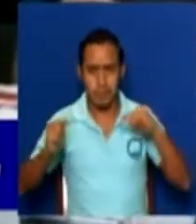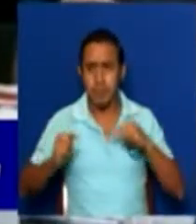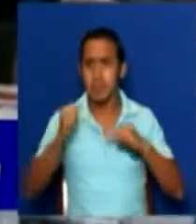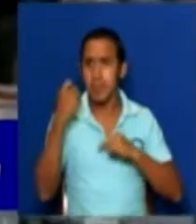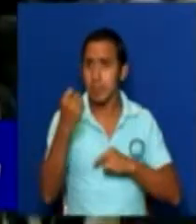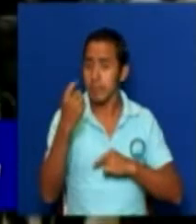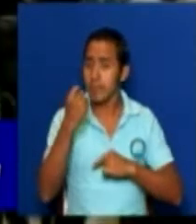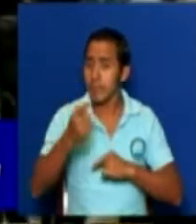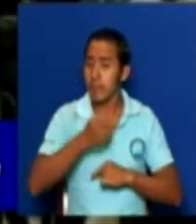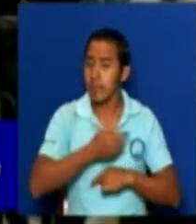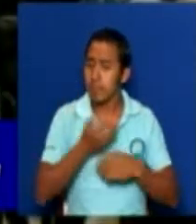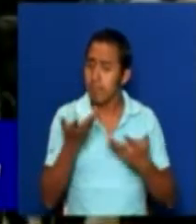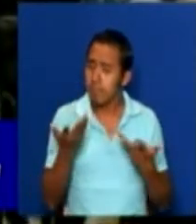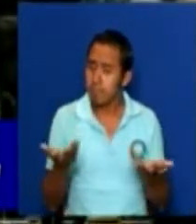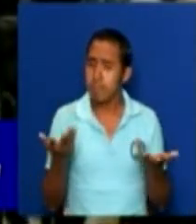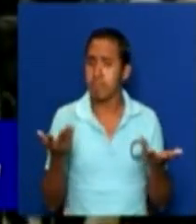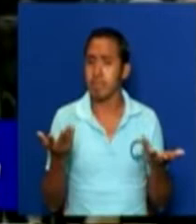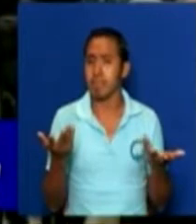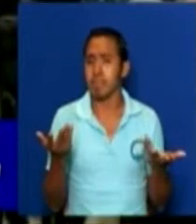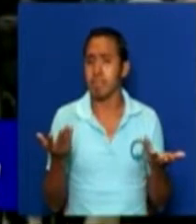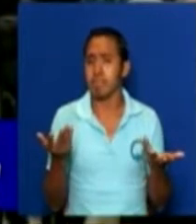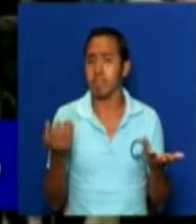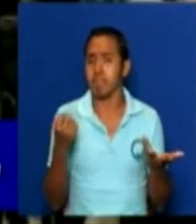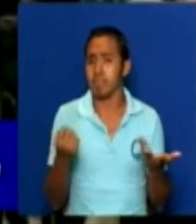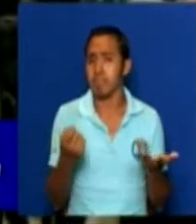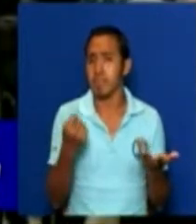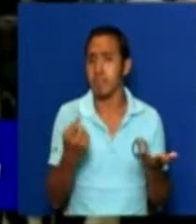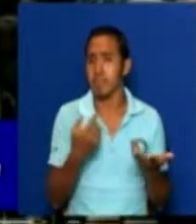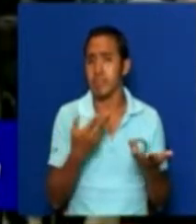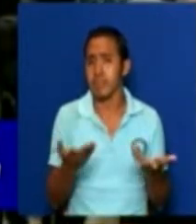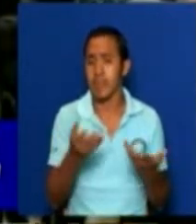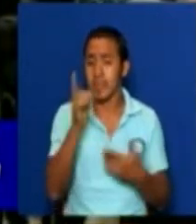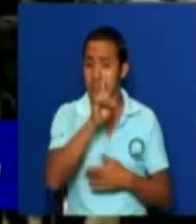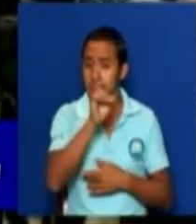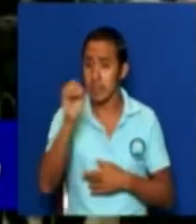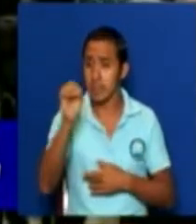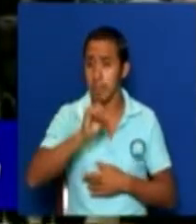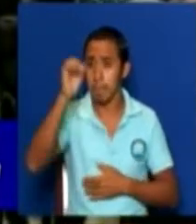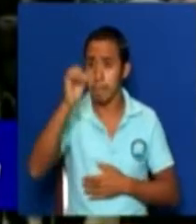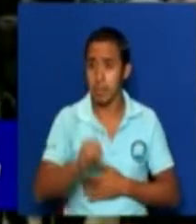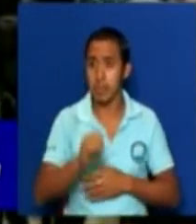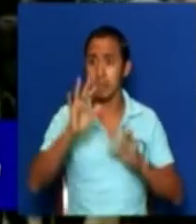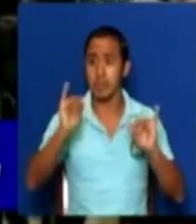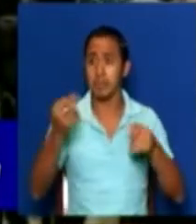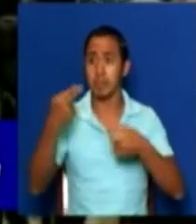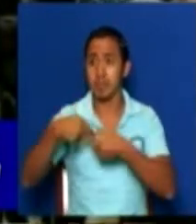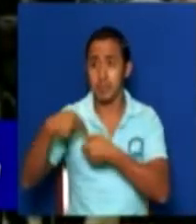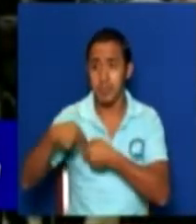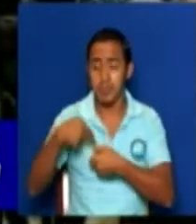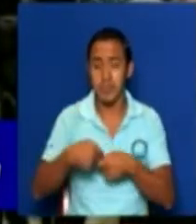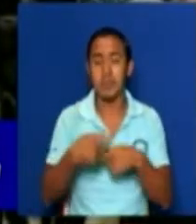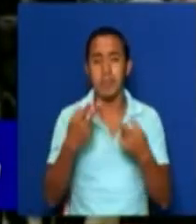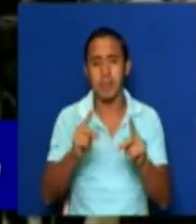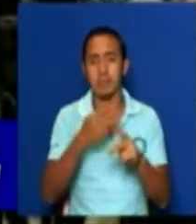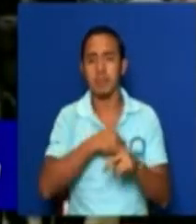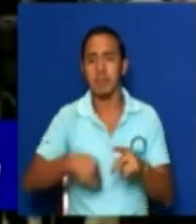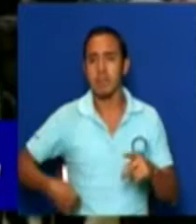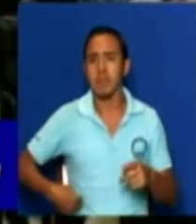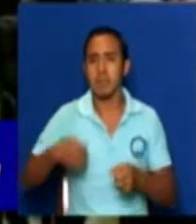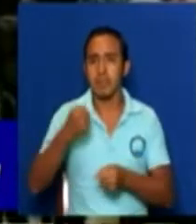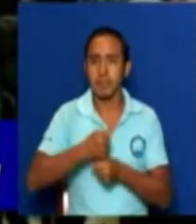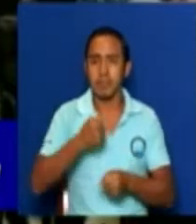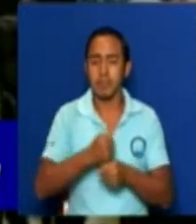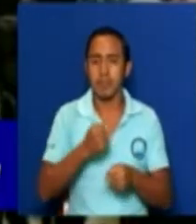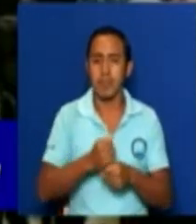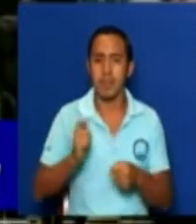nos generan lo que nosotros queremos, un 100% de empleo. Pero mire, en el Ministerio del Trabajo